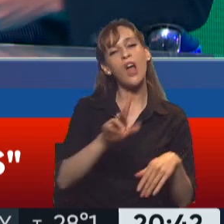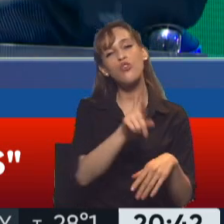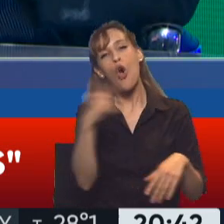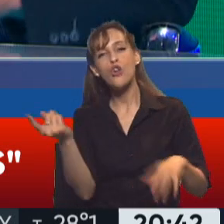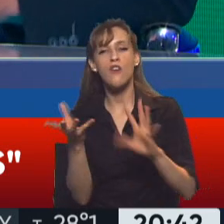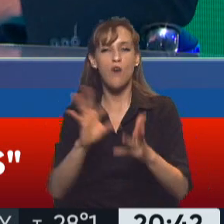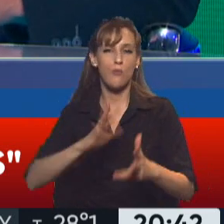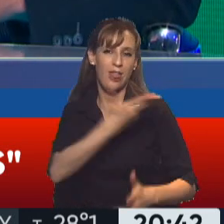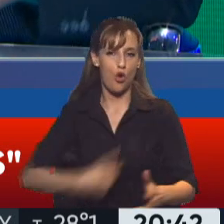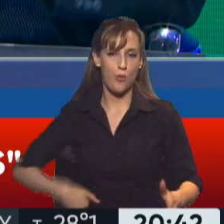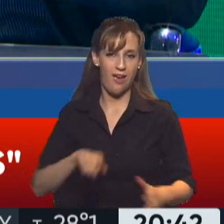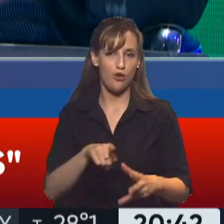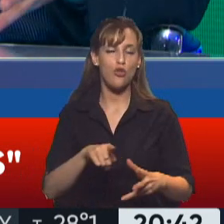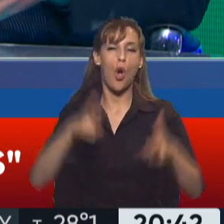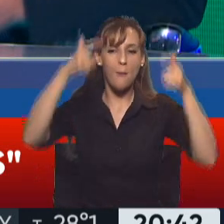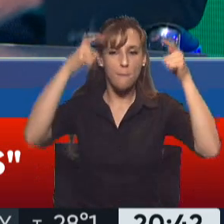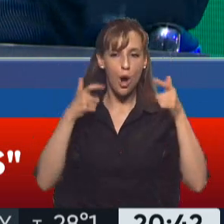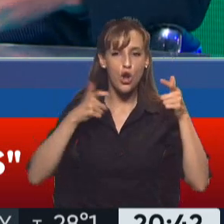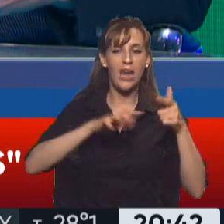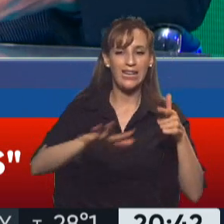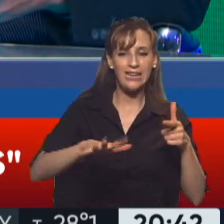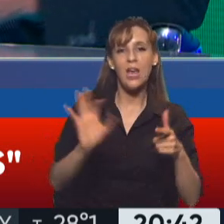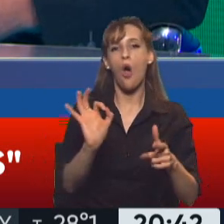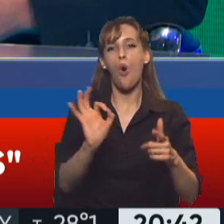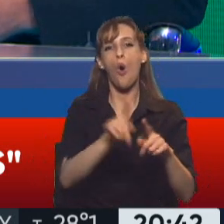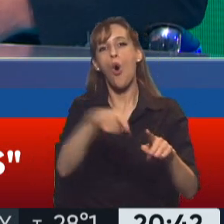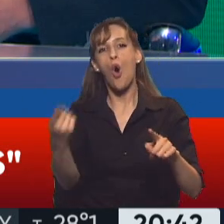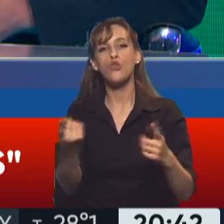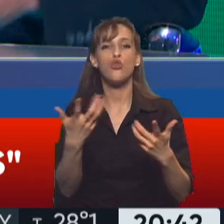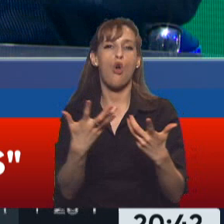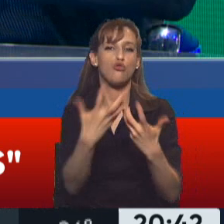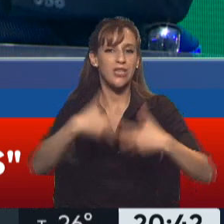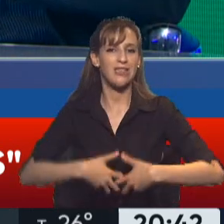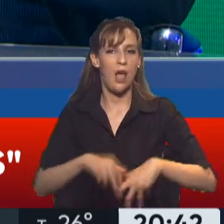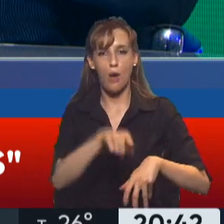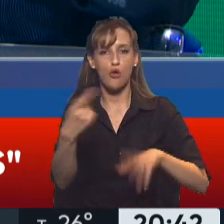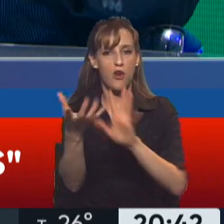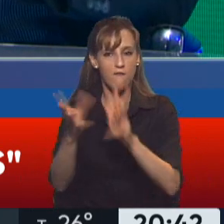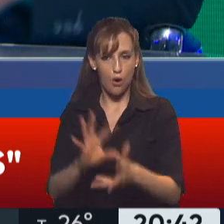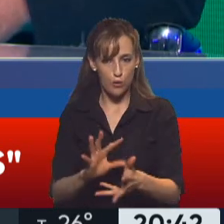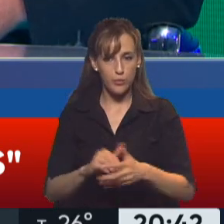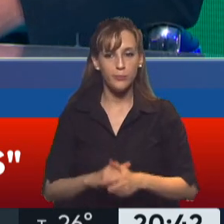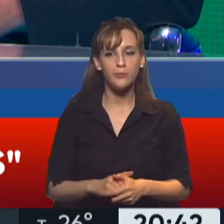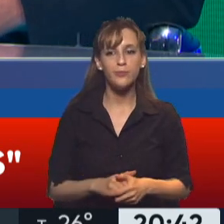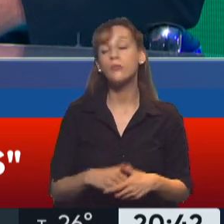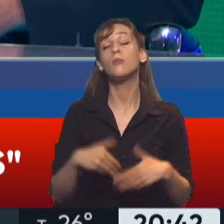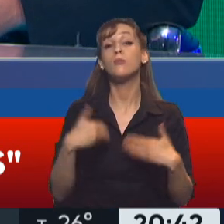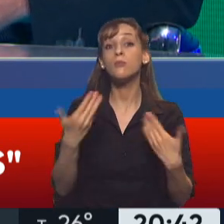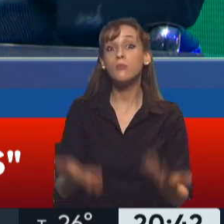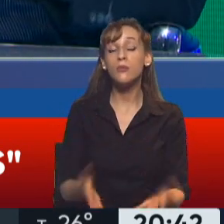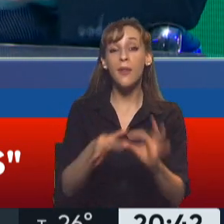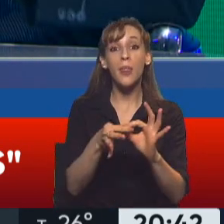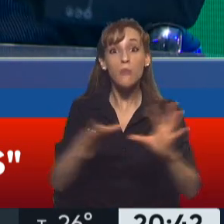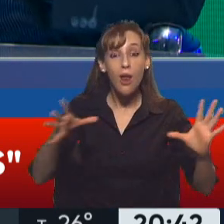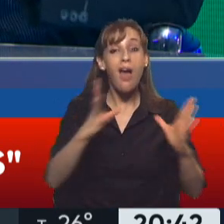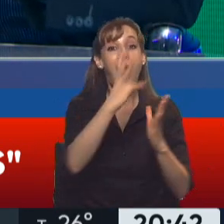sistemas políticos, monarquías constitucionales o a sistemas censitarios, ¿no?, con voto restringido. Recién se reconciliaron con la democracia